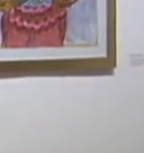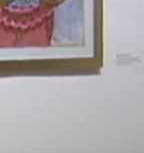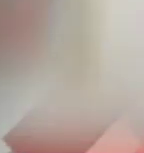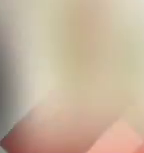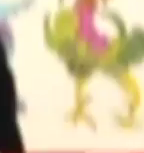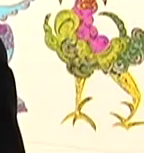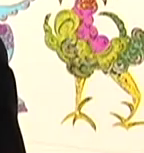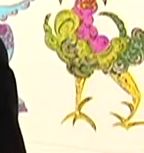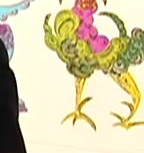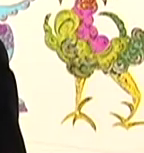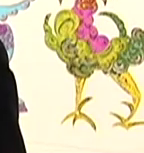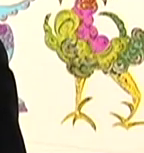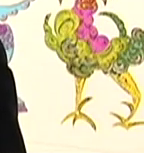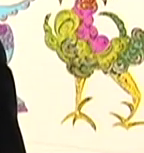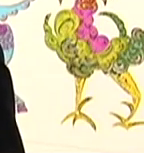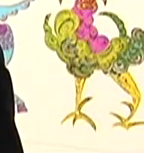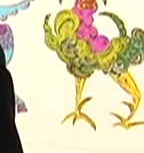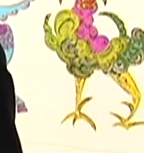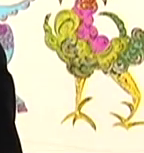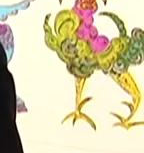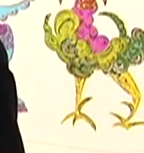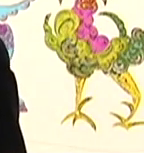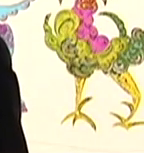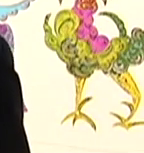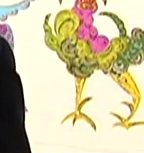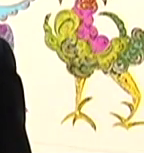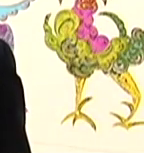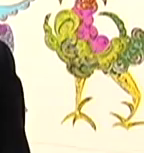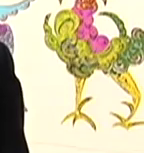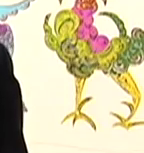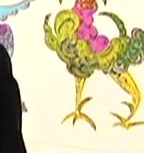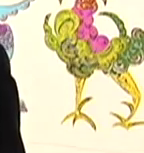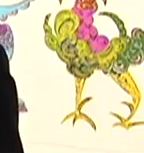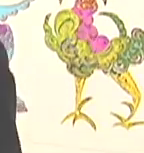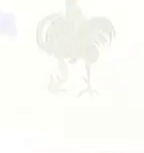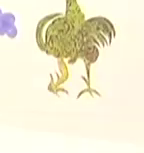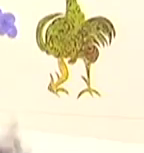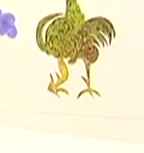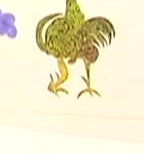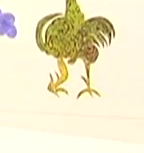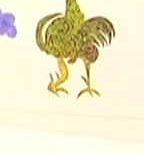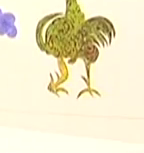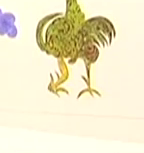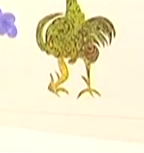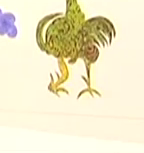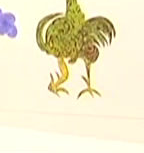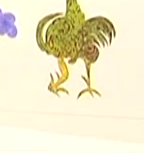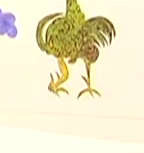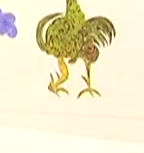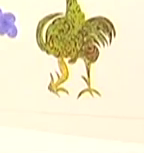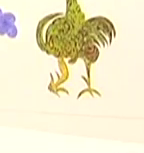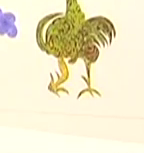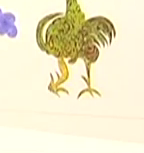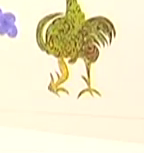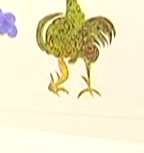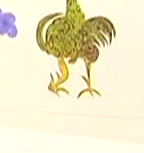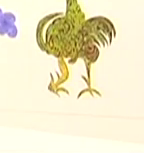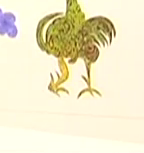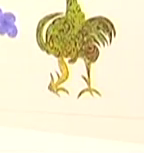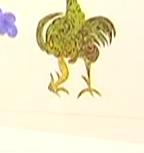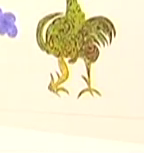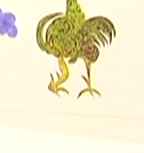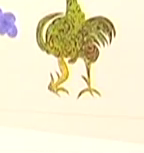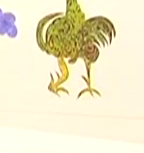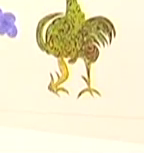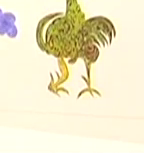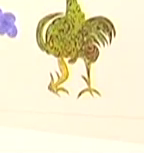autor. Este mural es la primera vez que se exhibe en el Museo del Palacio de Bellas Artes y que es una especie de resumen de todo lo que vemos